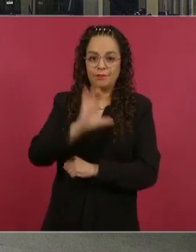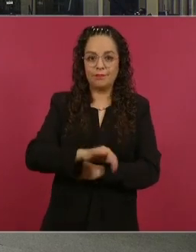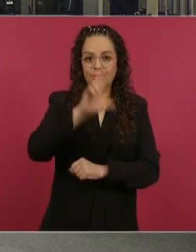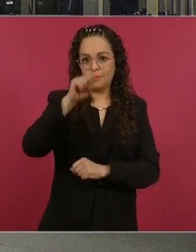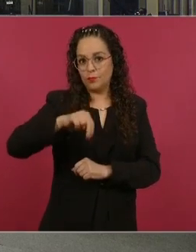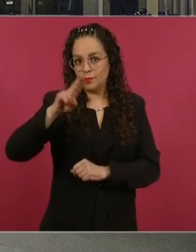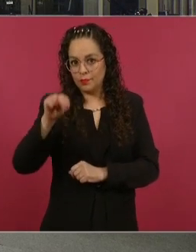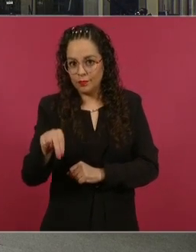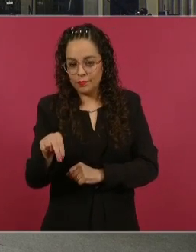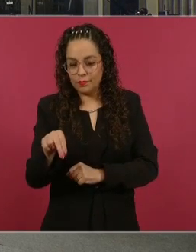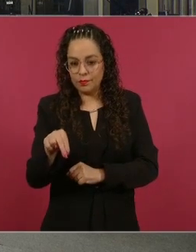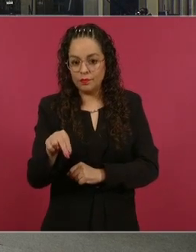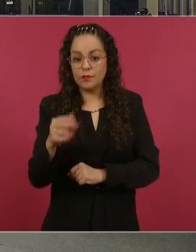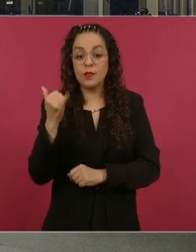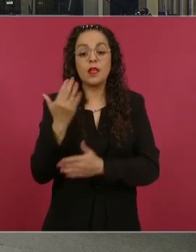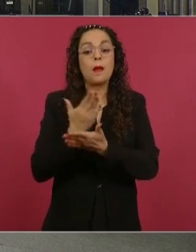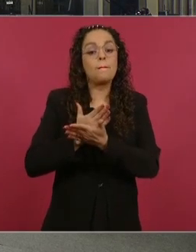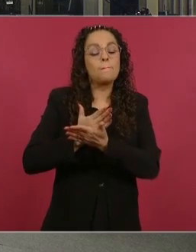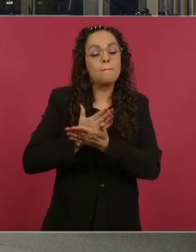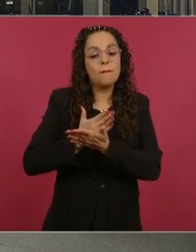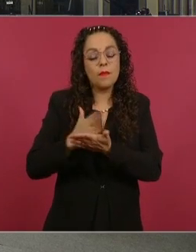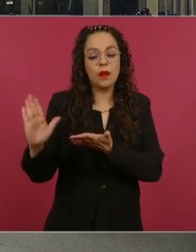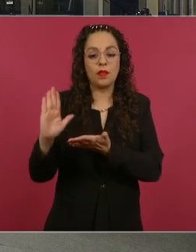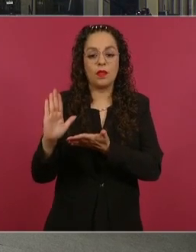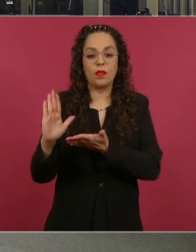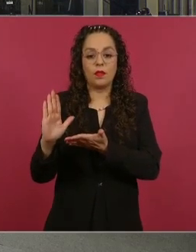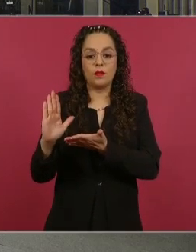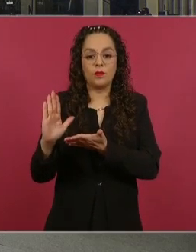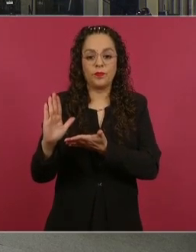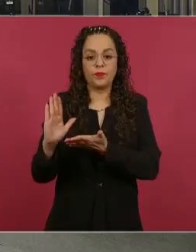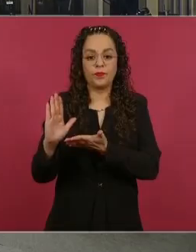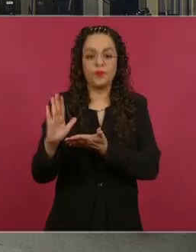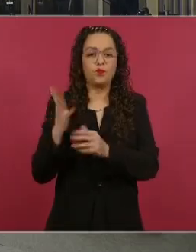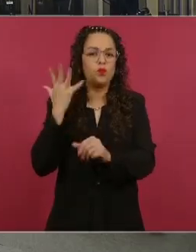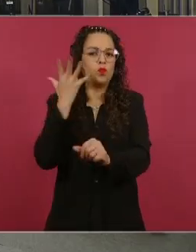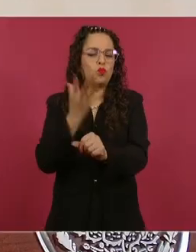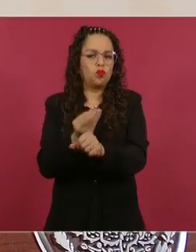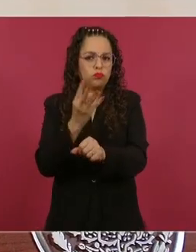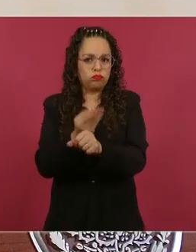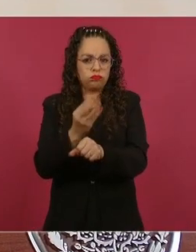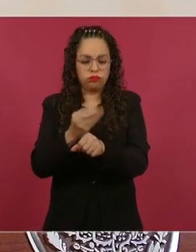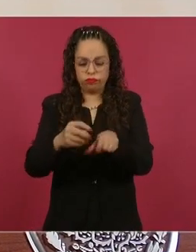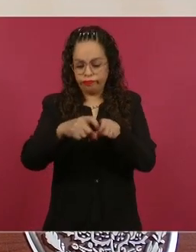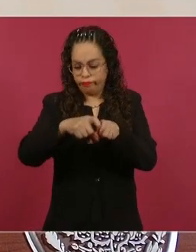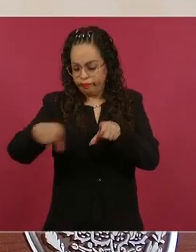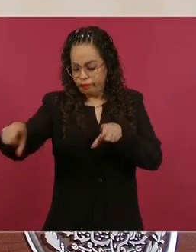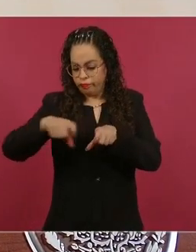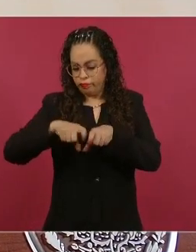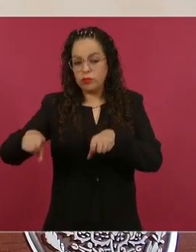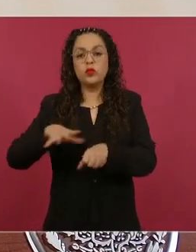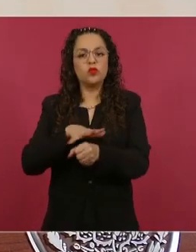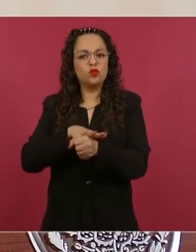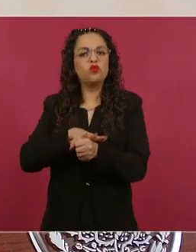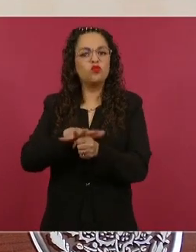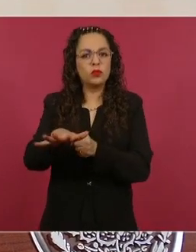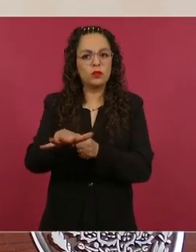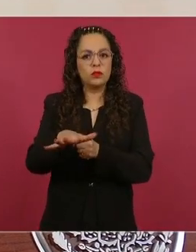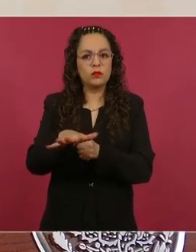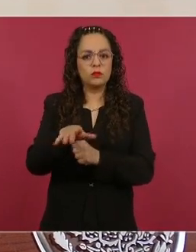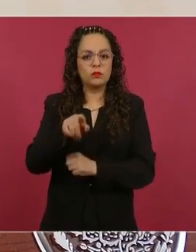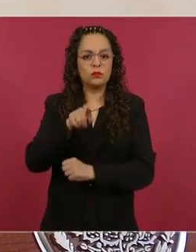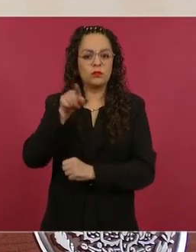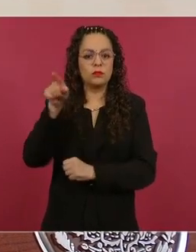también se está rehabilitando la vía férrea